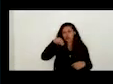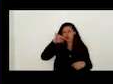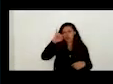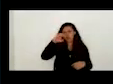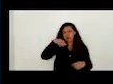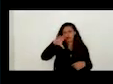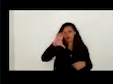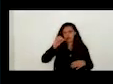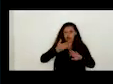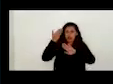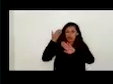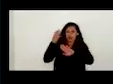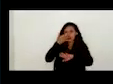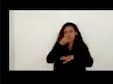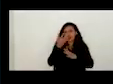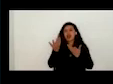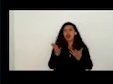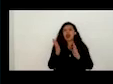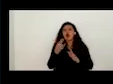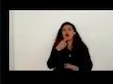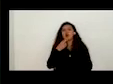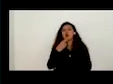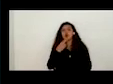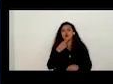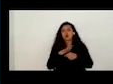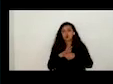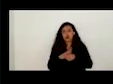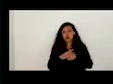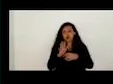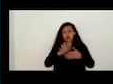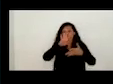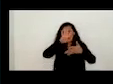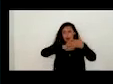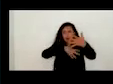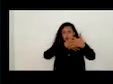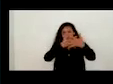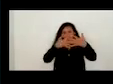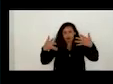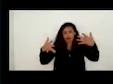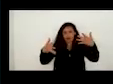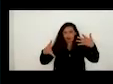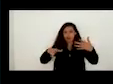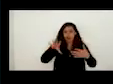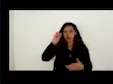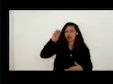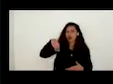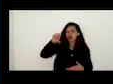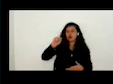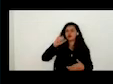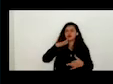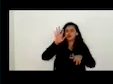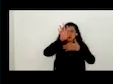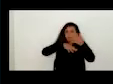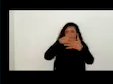algunos años lo que se utiliza son las tablitas de la Organización Mundial de la Salud,